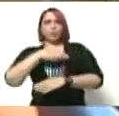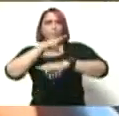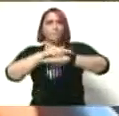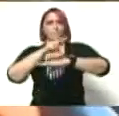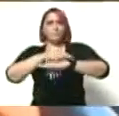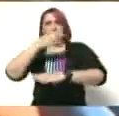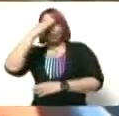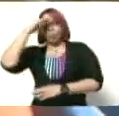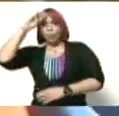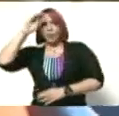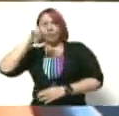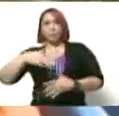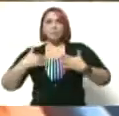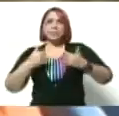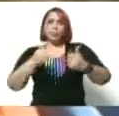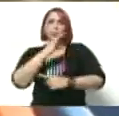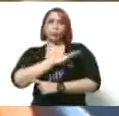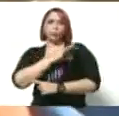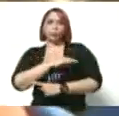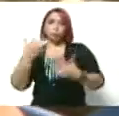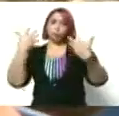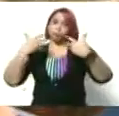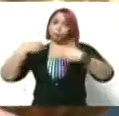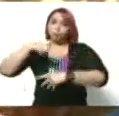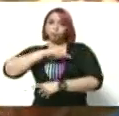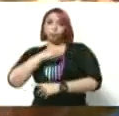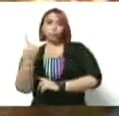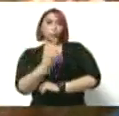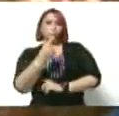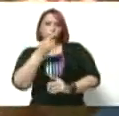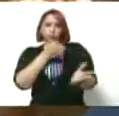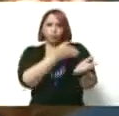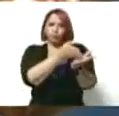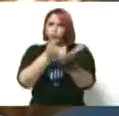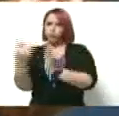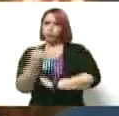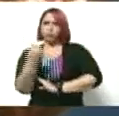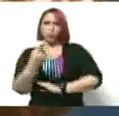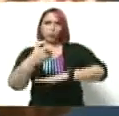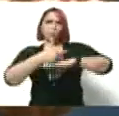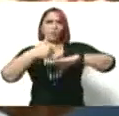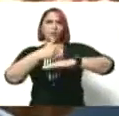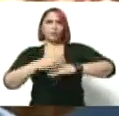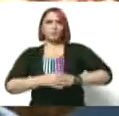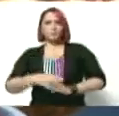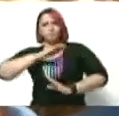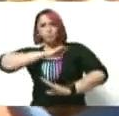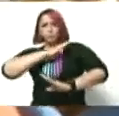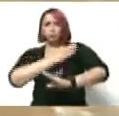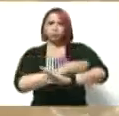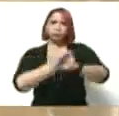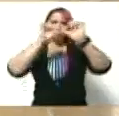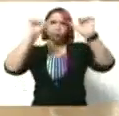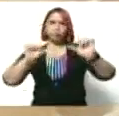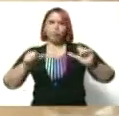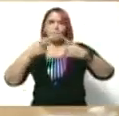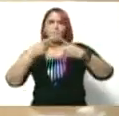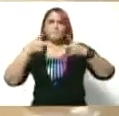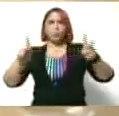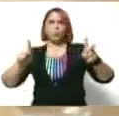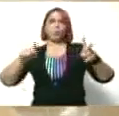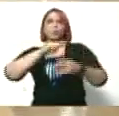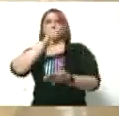social y aquí estamos buenos como nos han enseñado una sola línea de un solo gobierno y bueno fortaleciendo el sistema público nacional en el